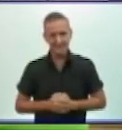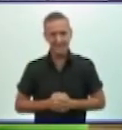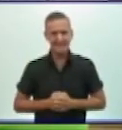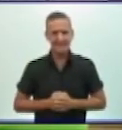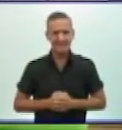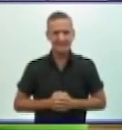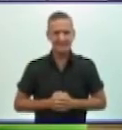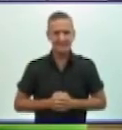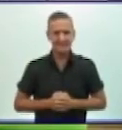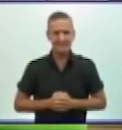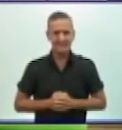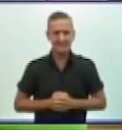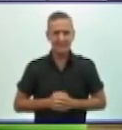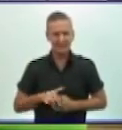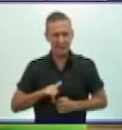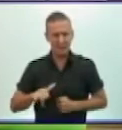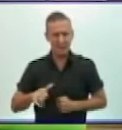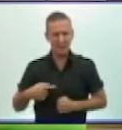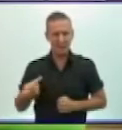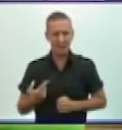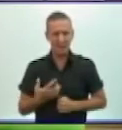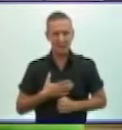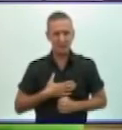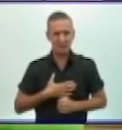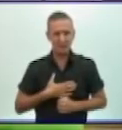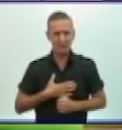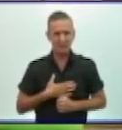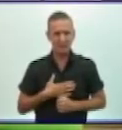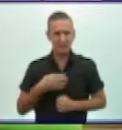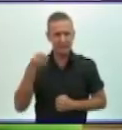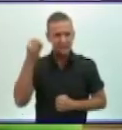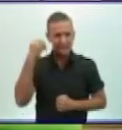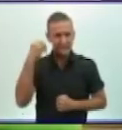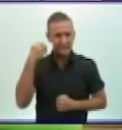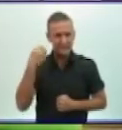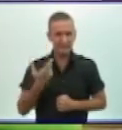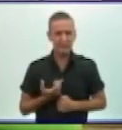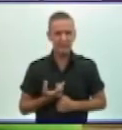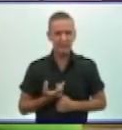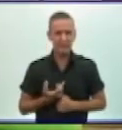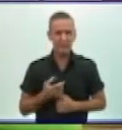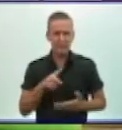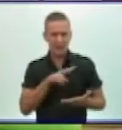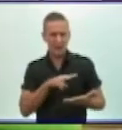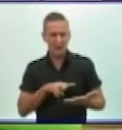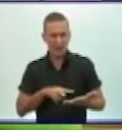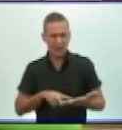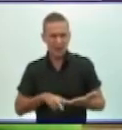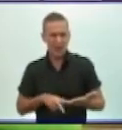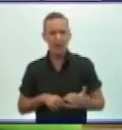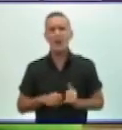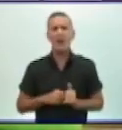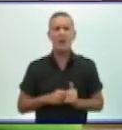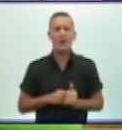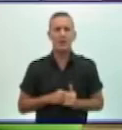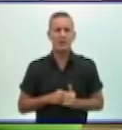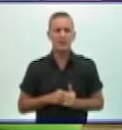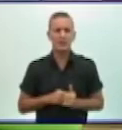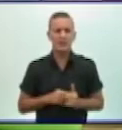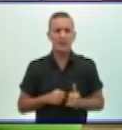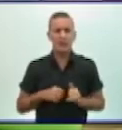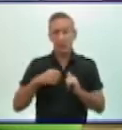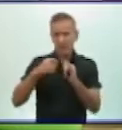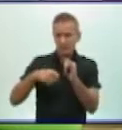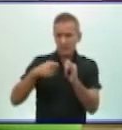aquí. Lo mismo para nosotros. Profe, ya sabemos mediante lecturas de libros, documentaciones,